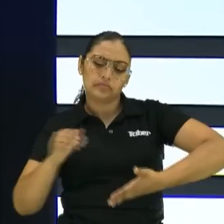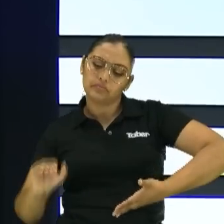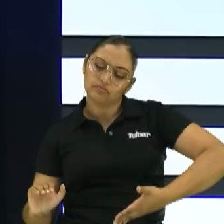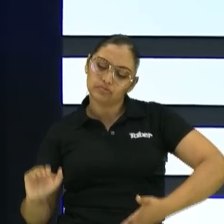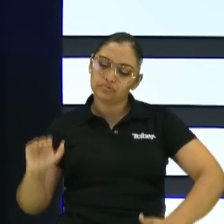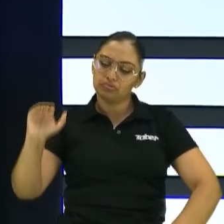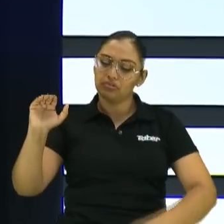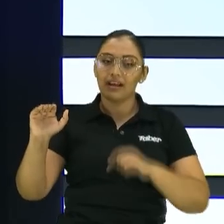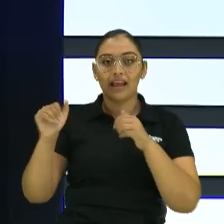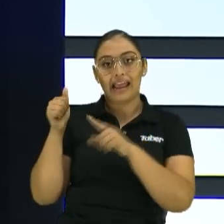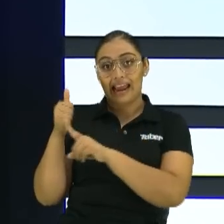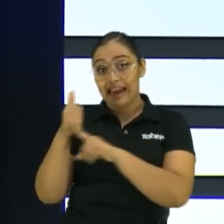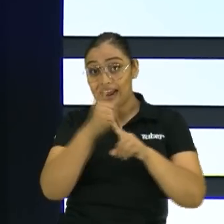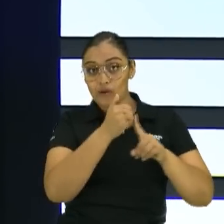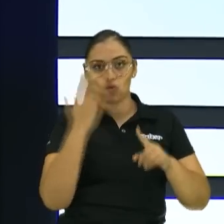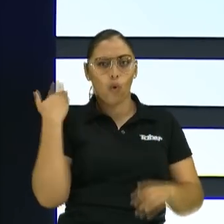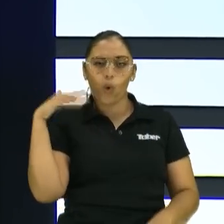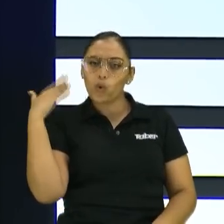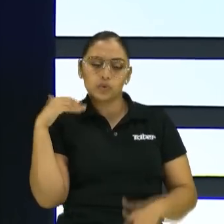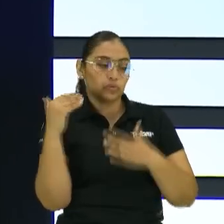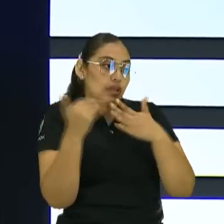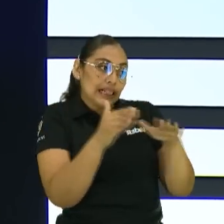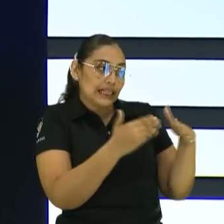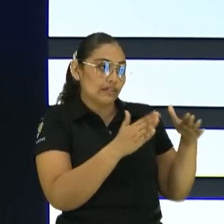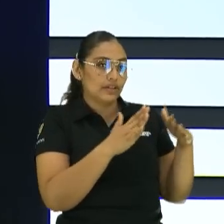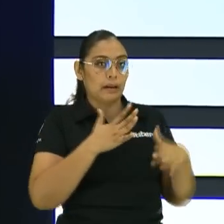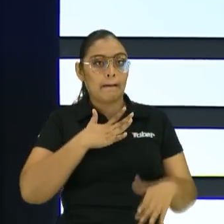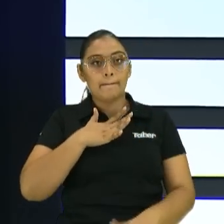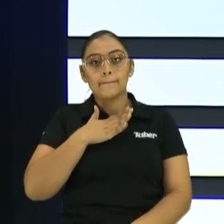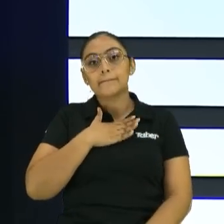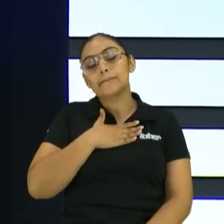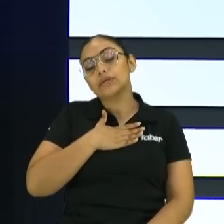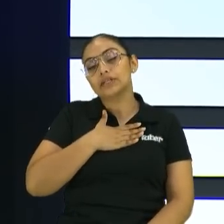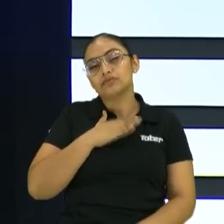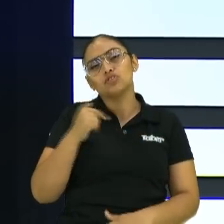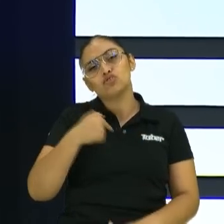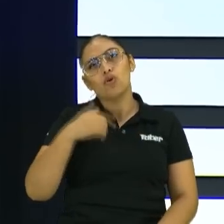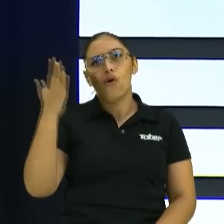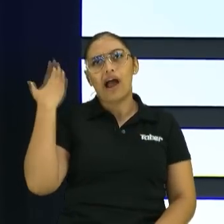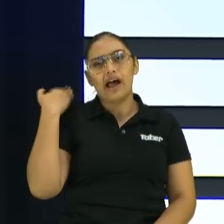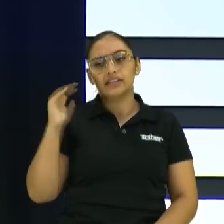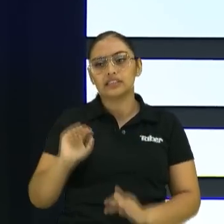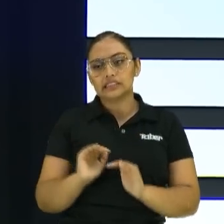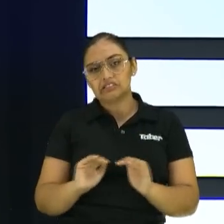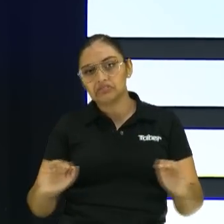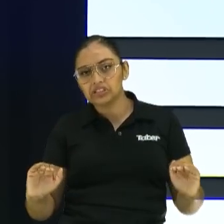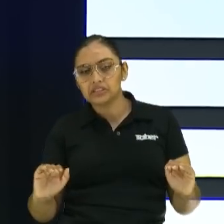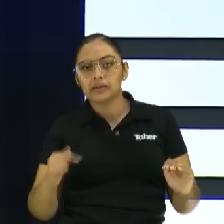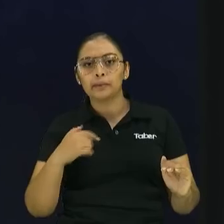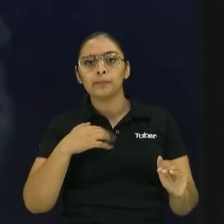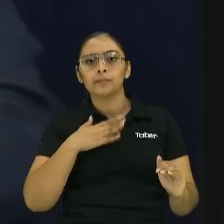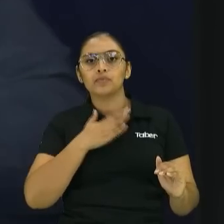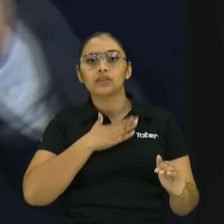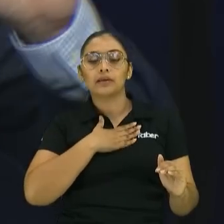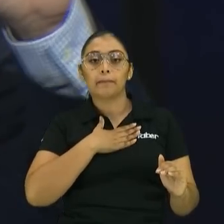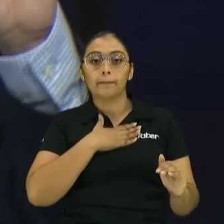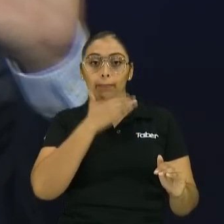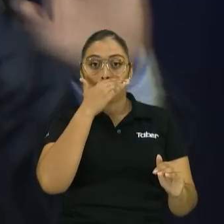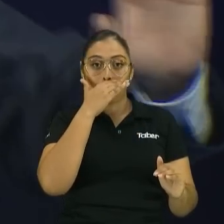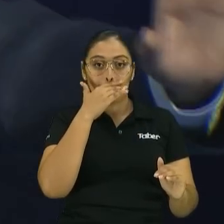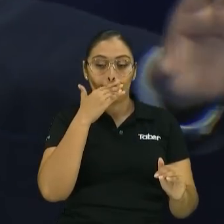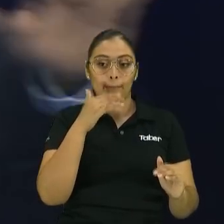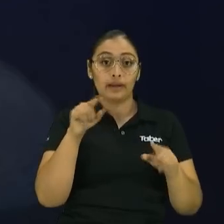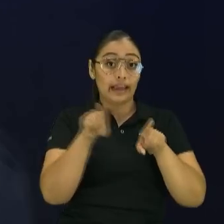Cuando yo era muy chico los dormitorios de mis dos hermanas y mío estaban en el otro extremo de la casa y mis padres